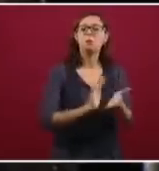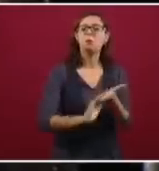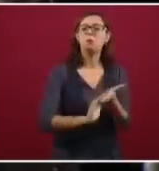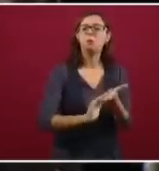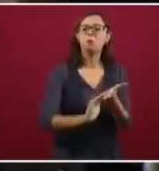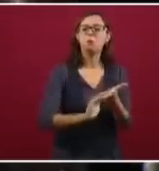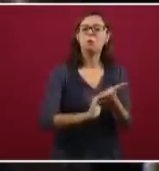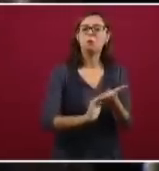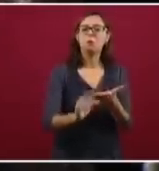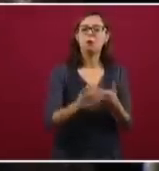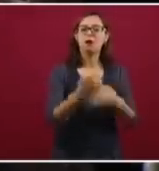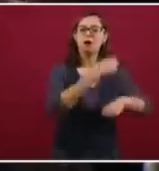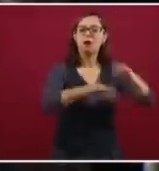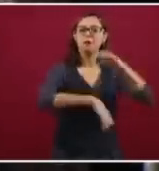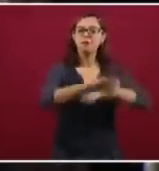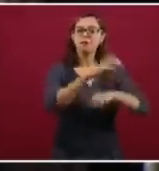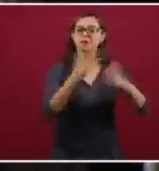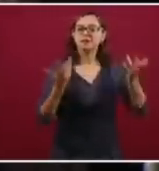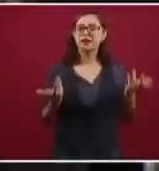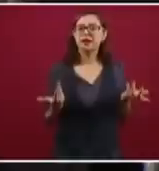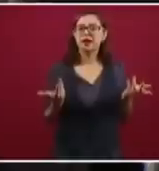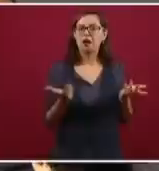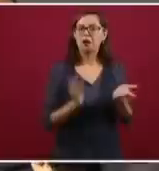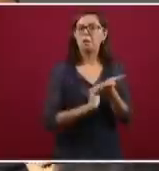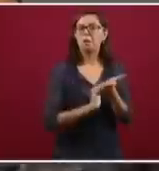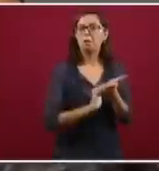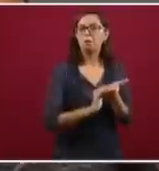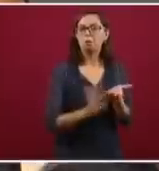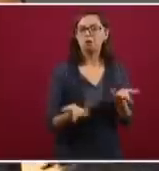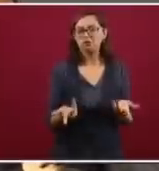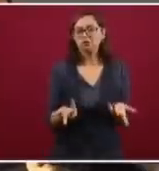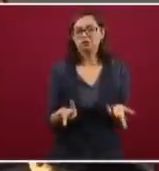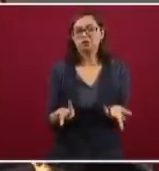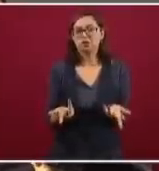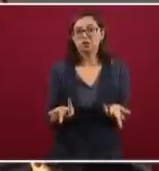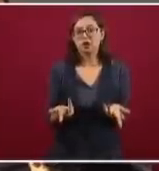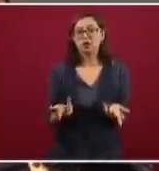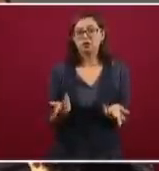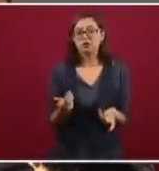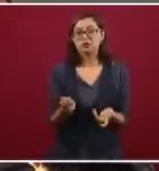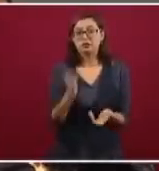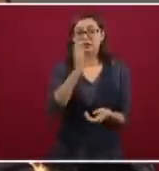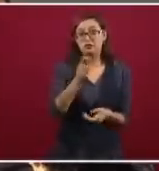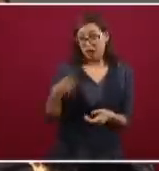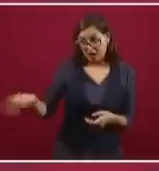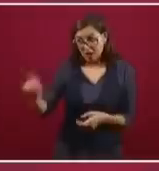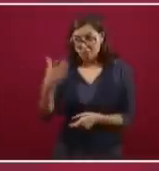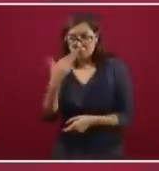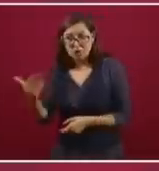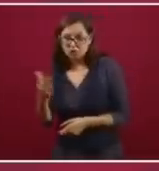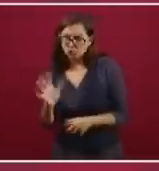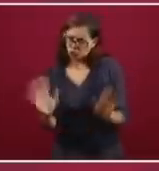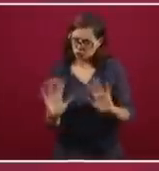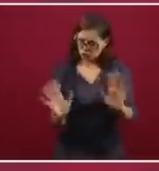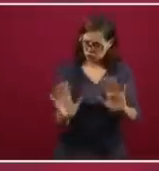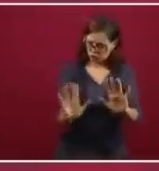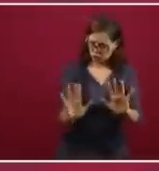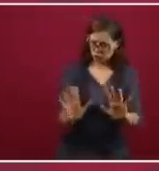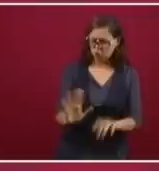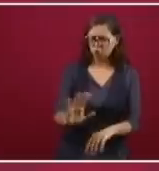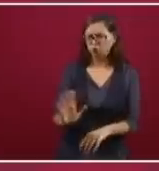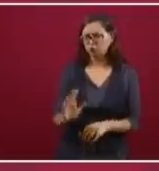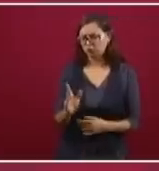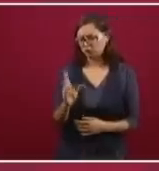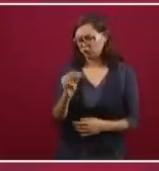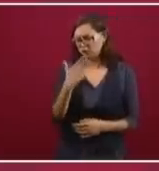a los de arriba. No estoy justificando a los de las casetas, ni